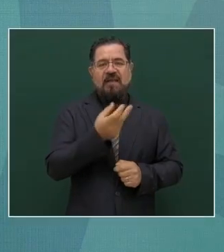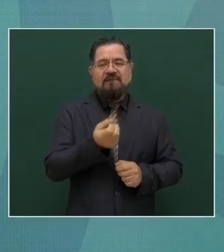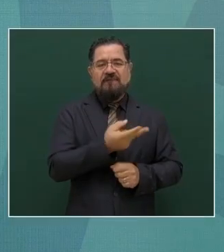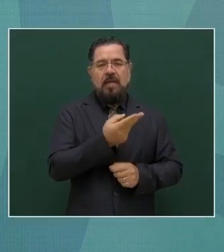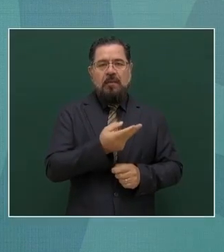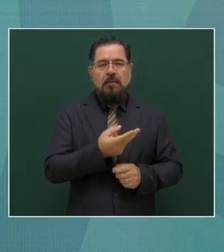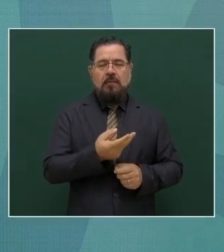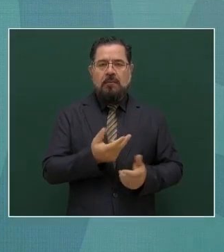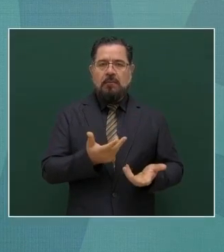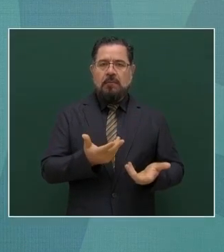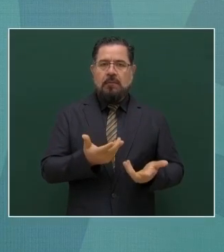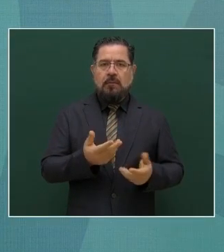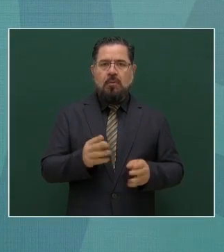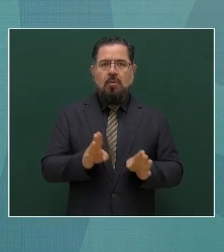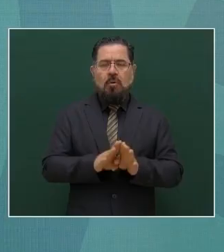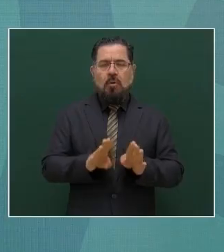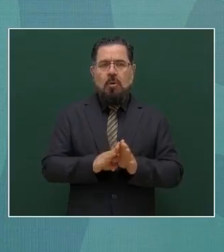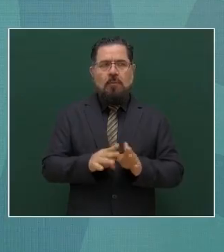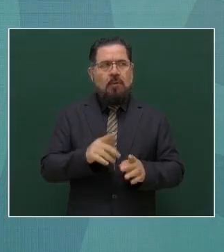700,000 pesos mensuales